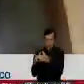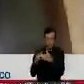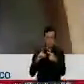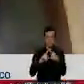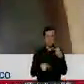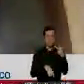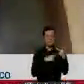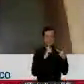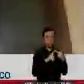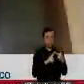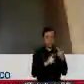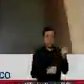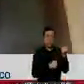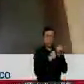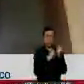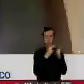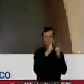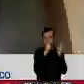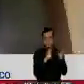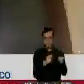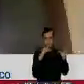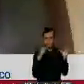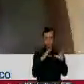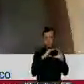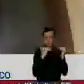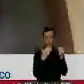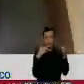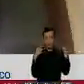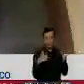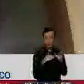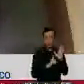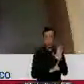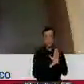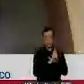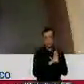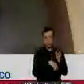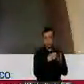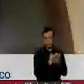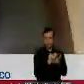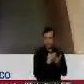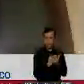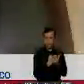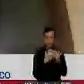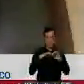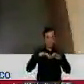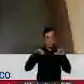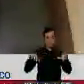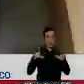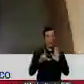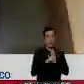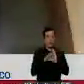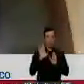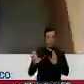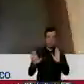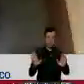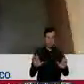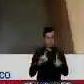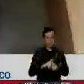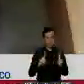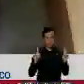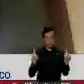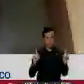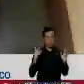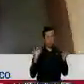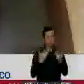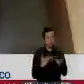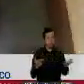la otra ley, la de apoyo humanitario, que la tenemos nosotros en la Comisión de Desarrollo Económico. Y claro, esto va, sin lugar a dudas,